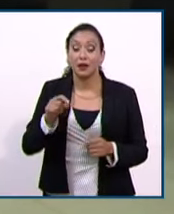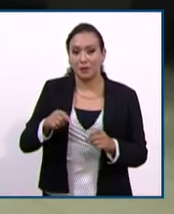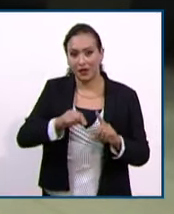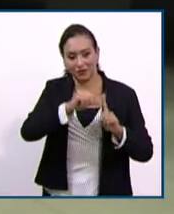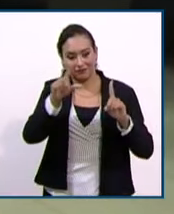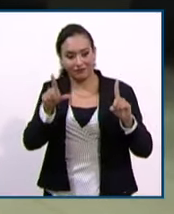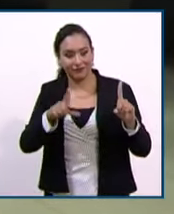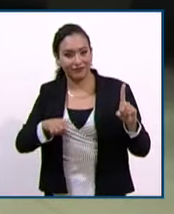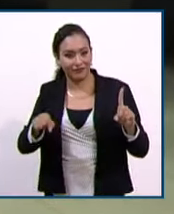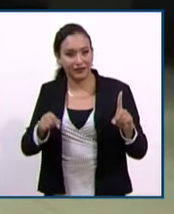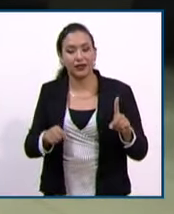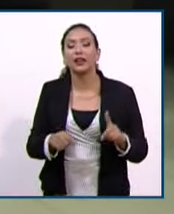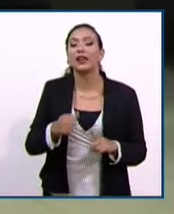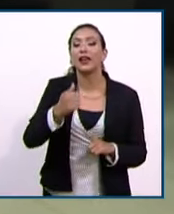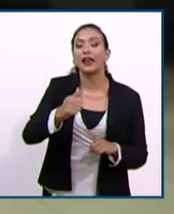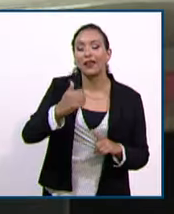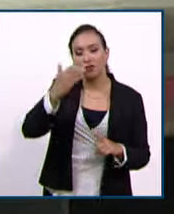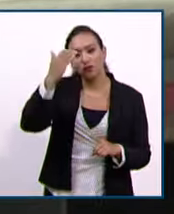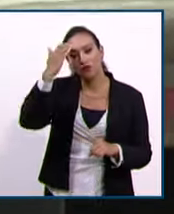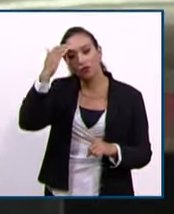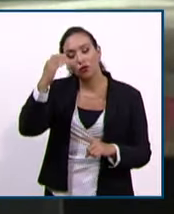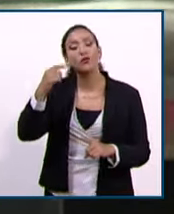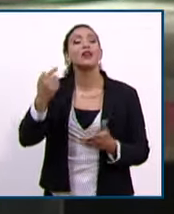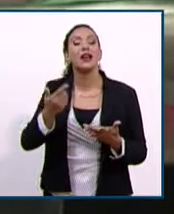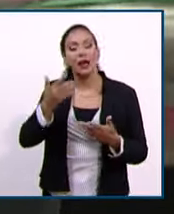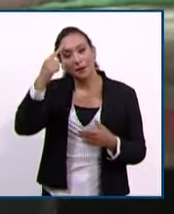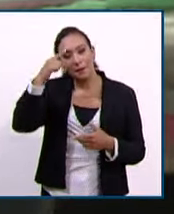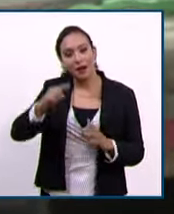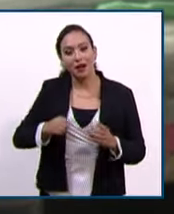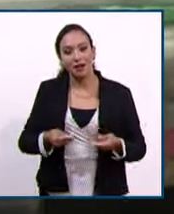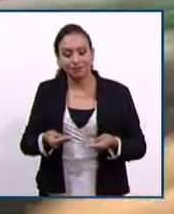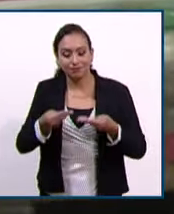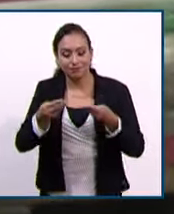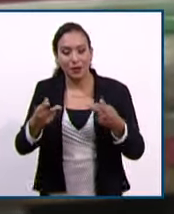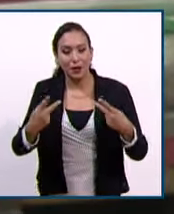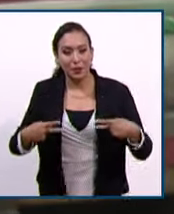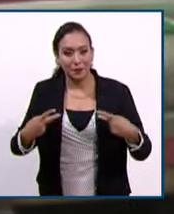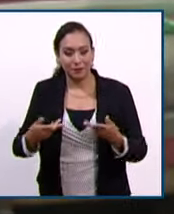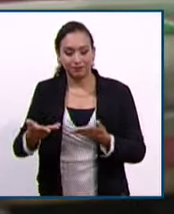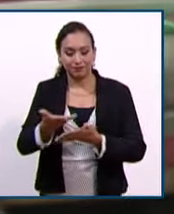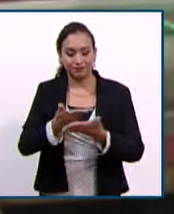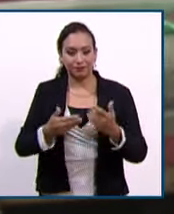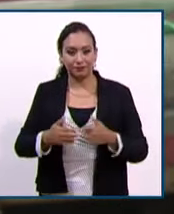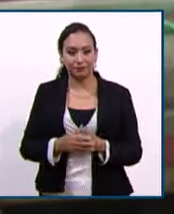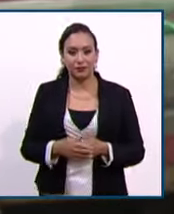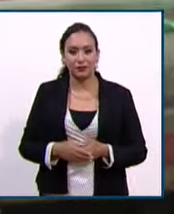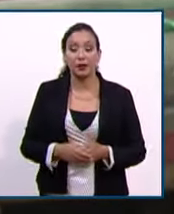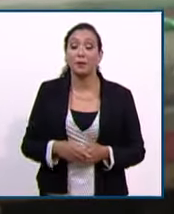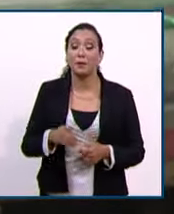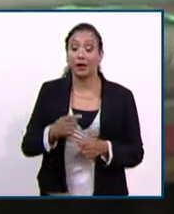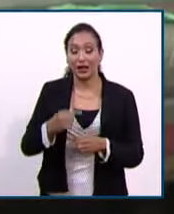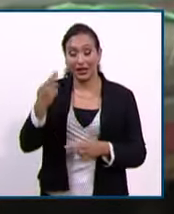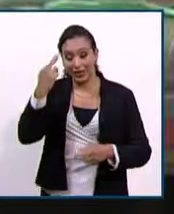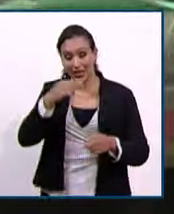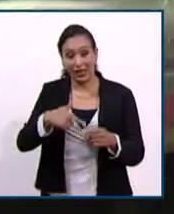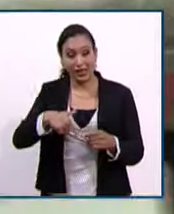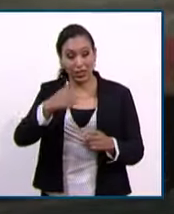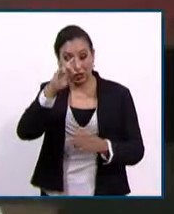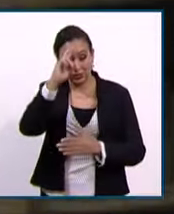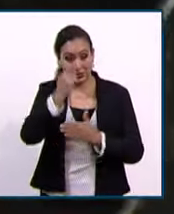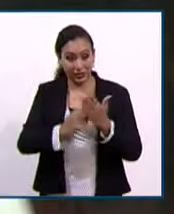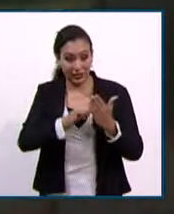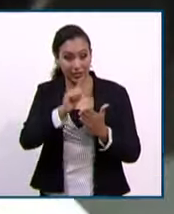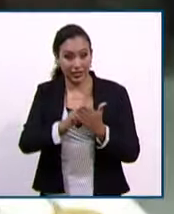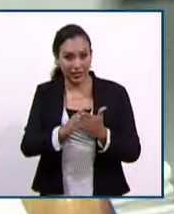y para acercar su tarea a la sociedad, para lo cual se requiere de cumplir con dos elementos esenciales que son la calidad de